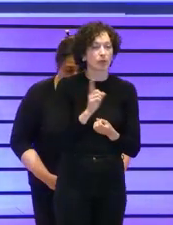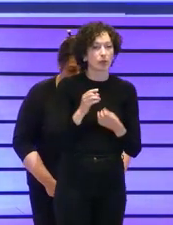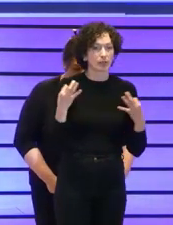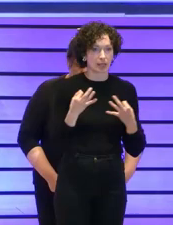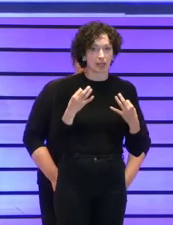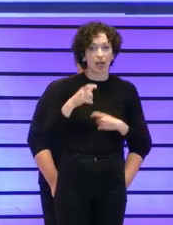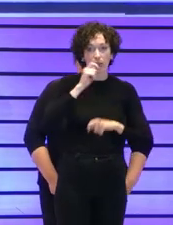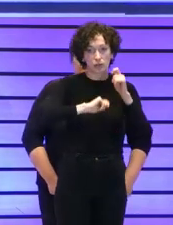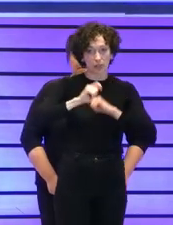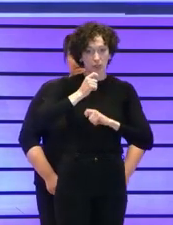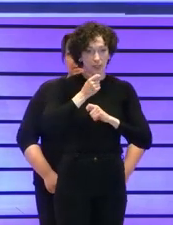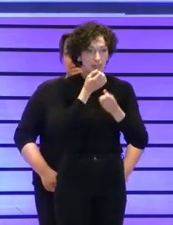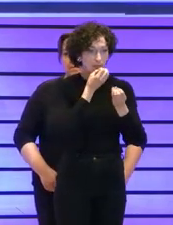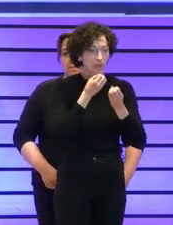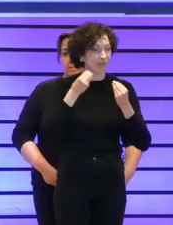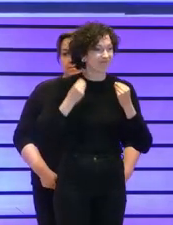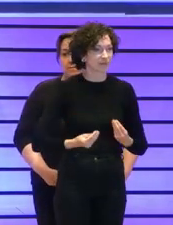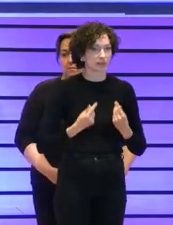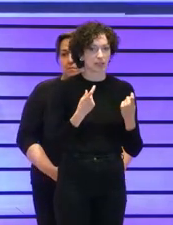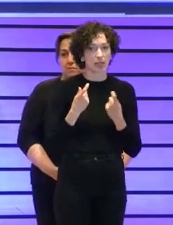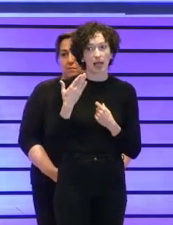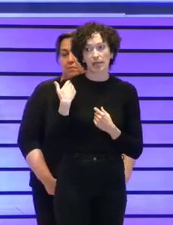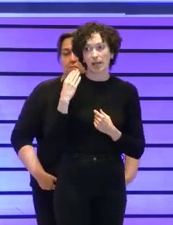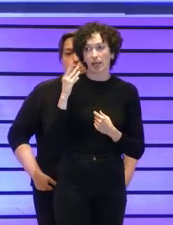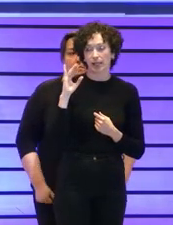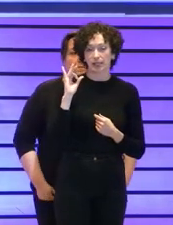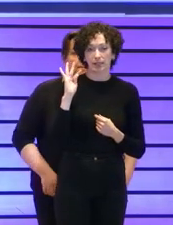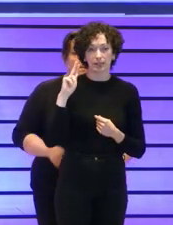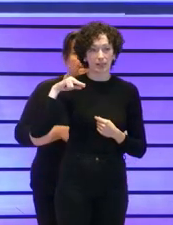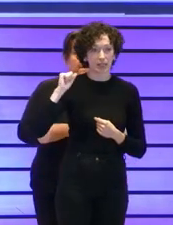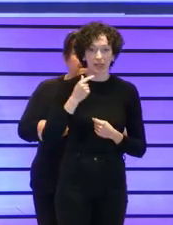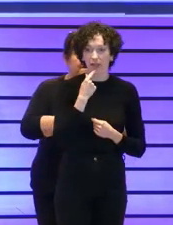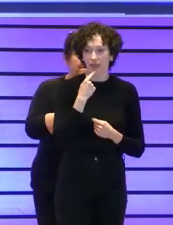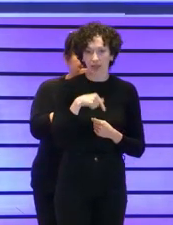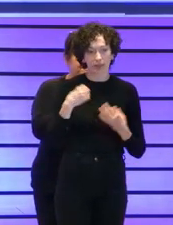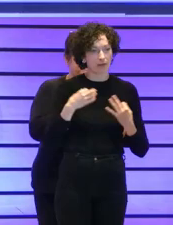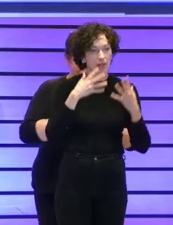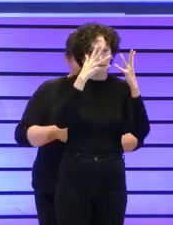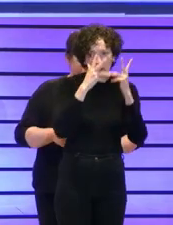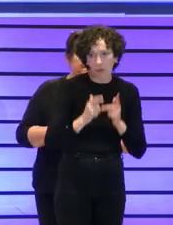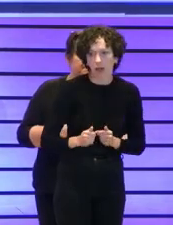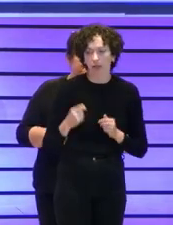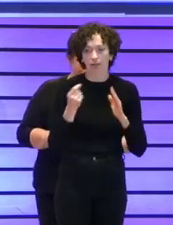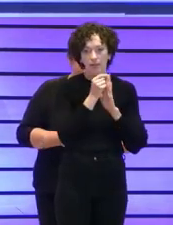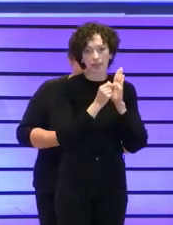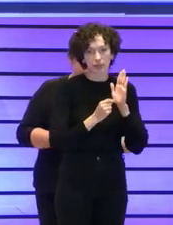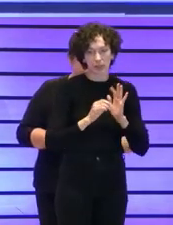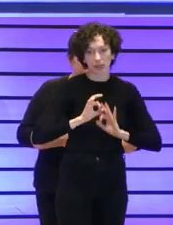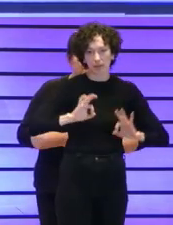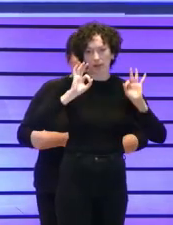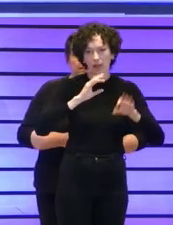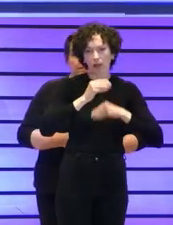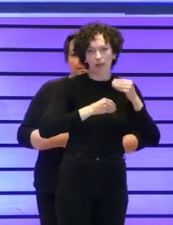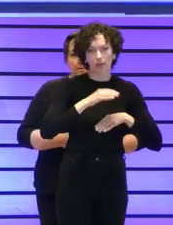las organizaciones. Ayer Cristina Monge nos decía que había que medir, que había que hacer indicadores específicos para la